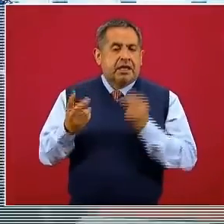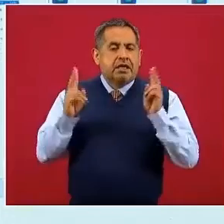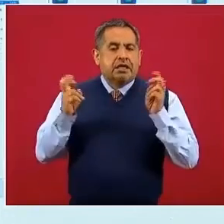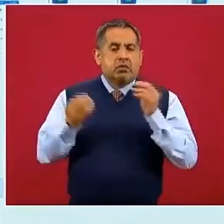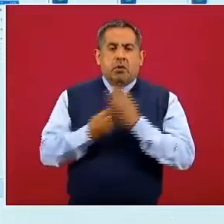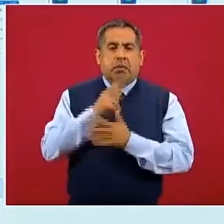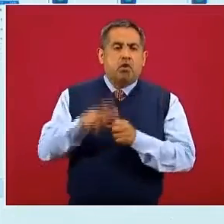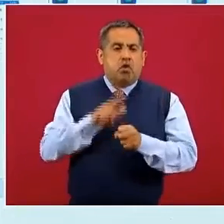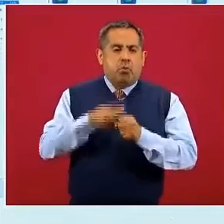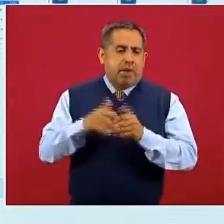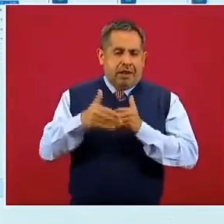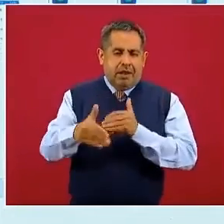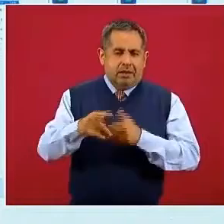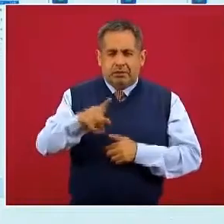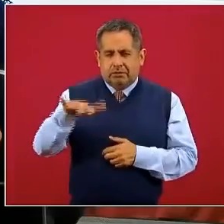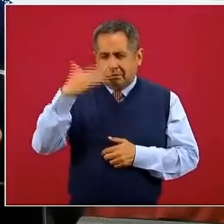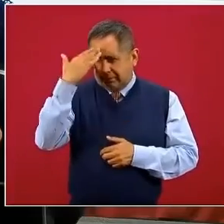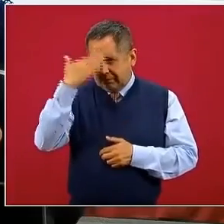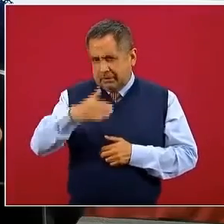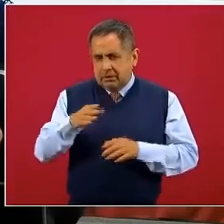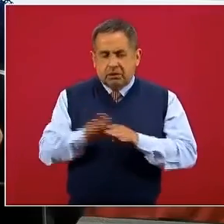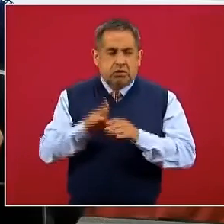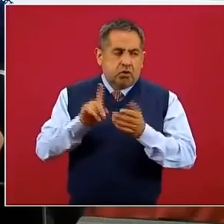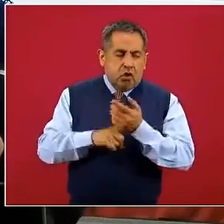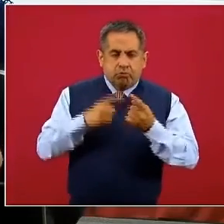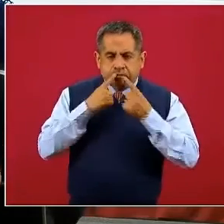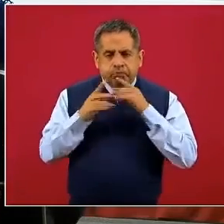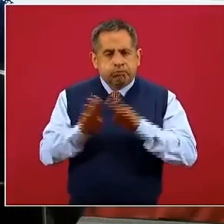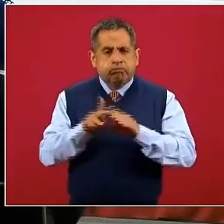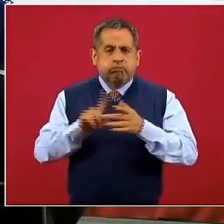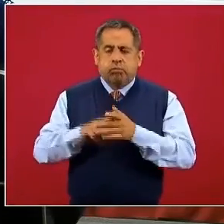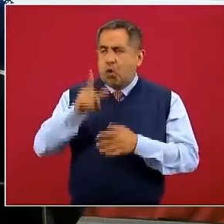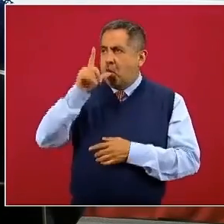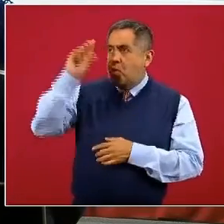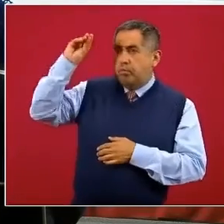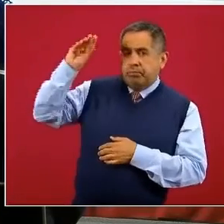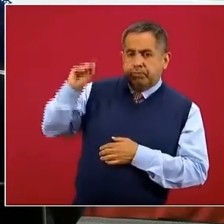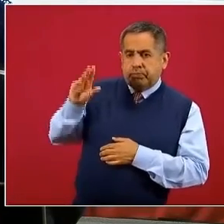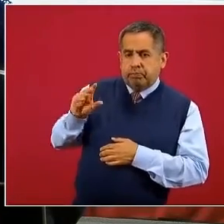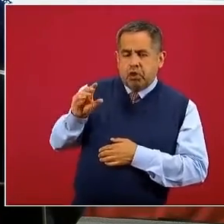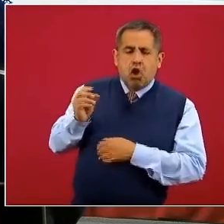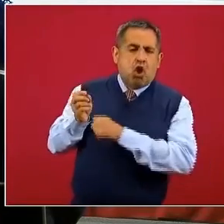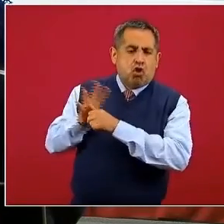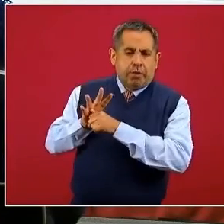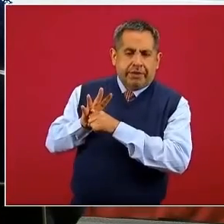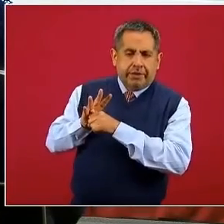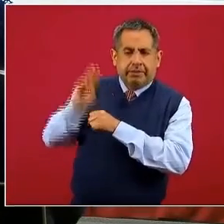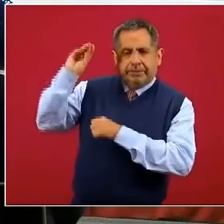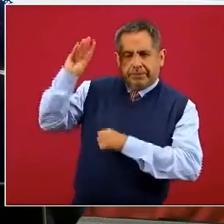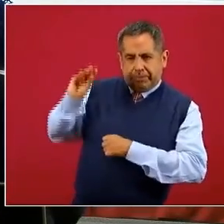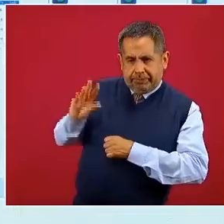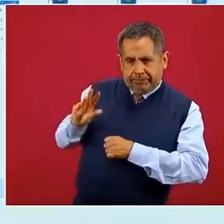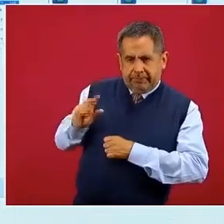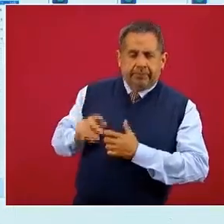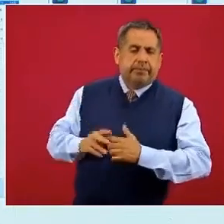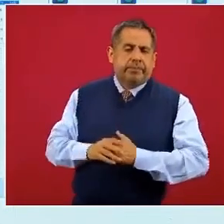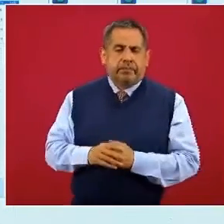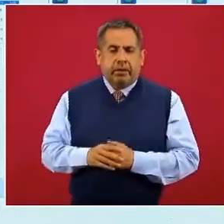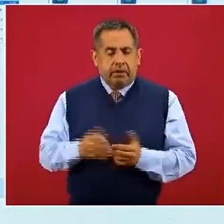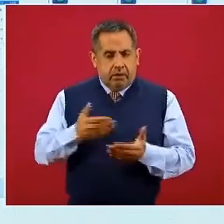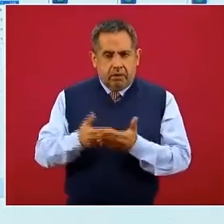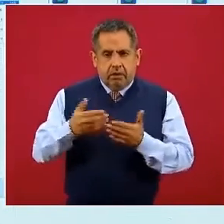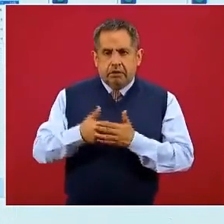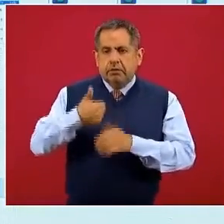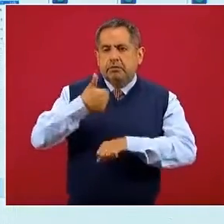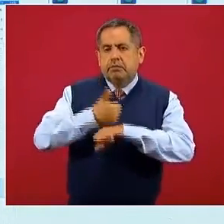ustedes saben se caracteriza por las actividades del semáforo de riesgo COVID. Estamos iniciando ya el 6º mes, que es el